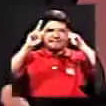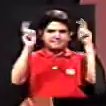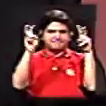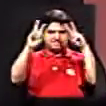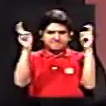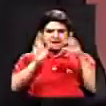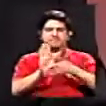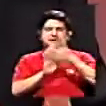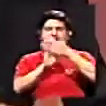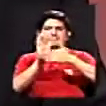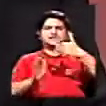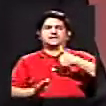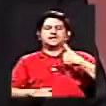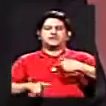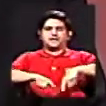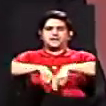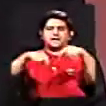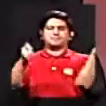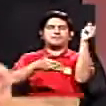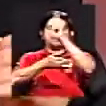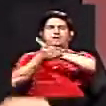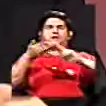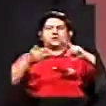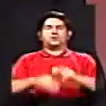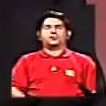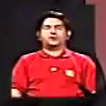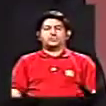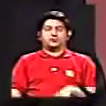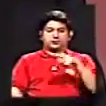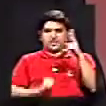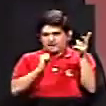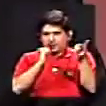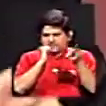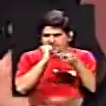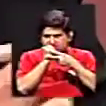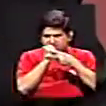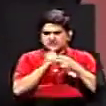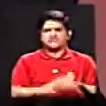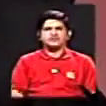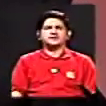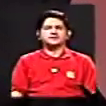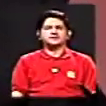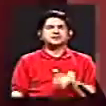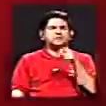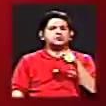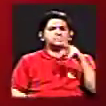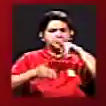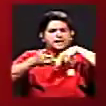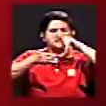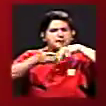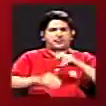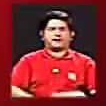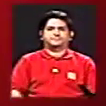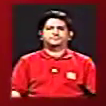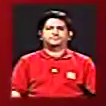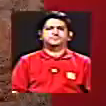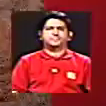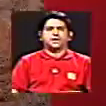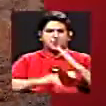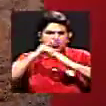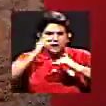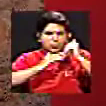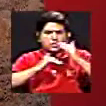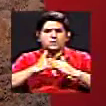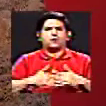temas de portada del Semanario Universidad de esta edición. En esta ocasión usted puede leer: